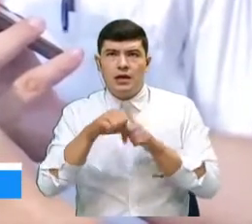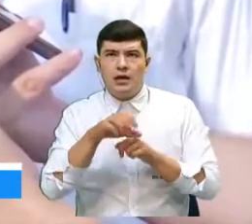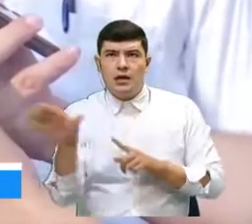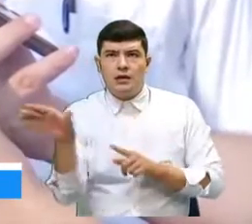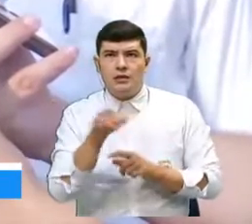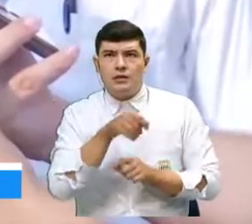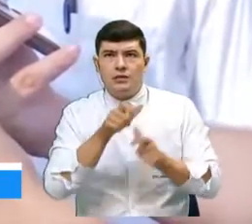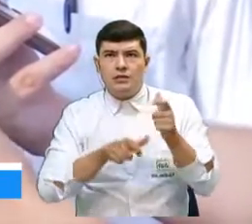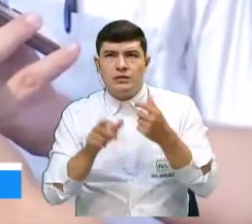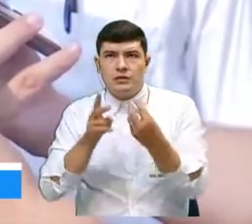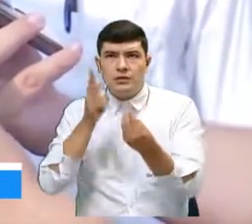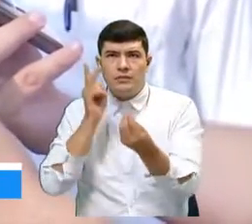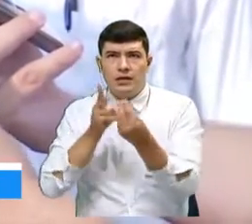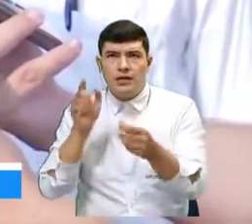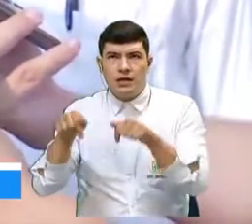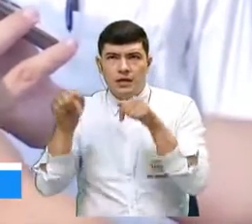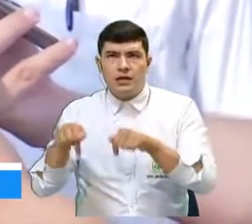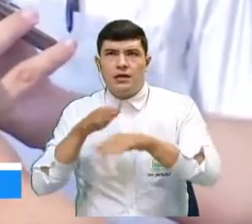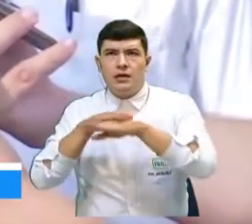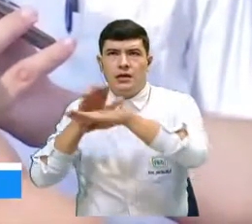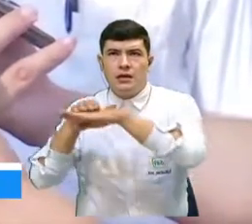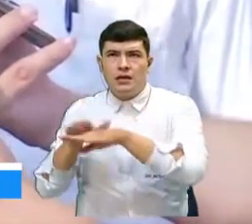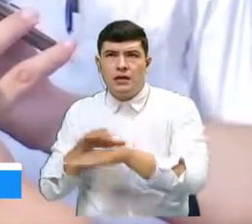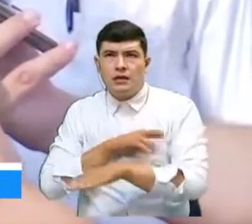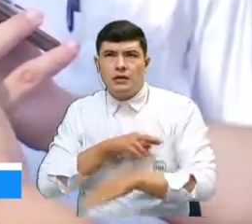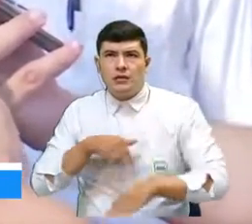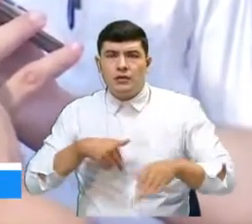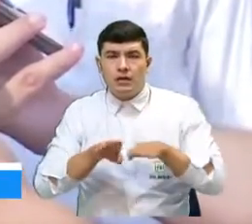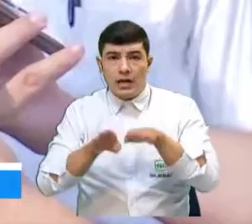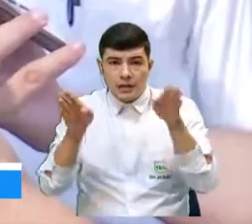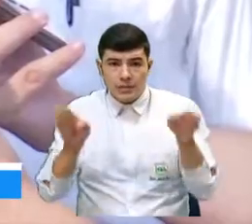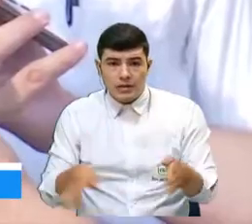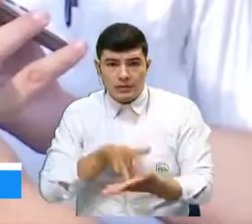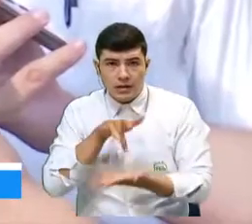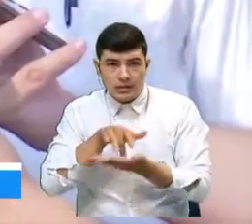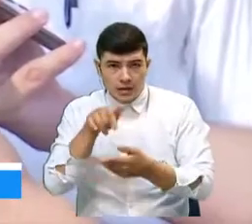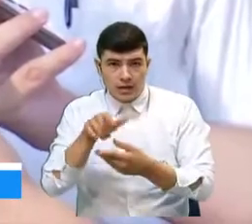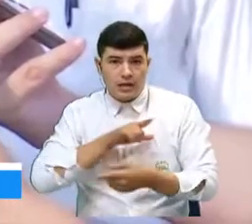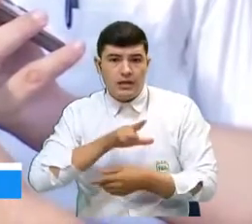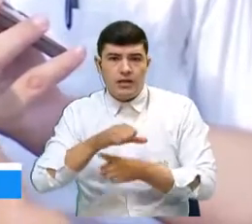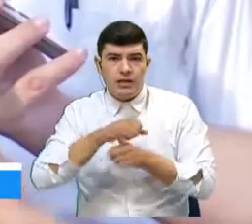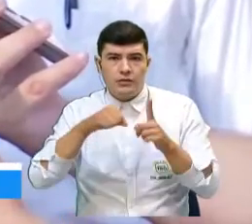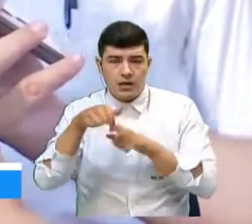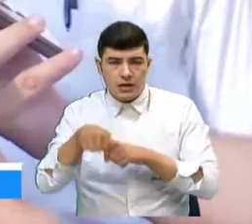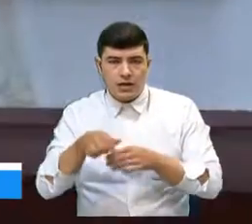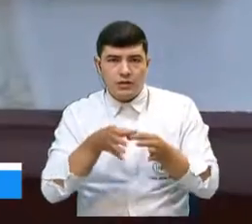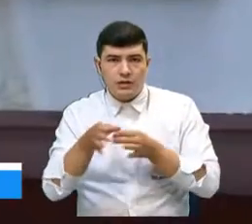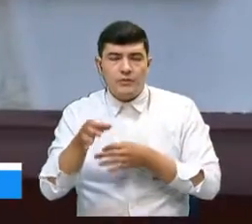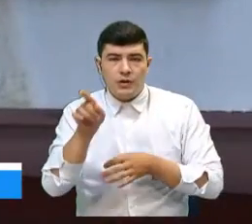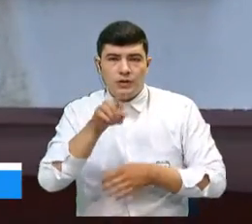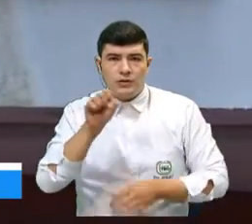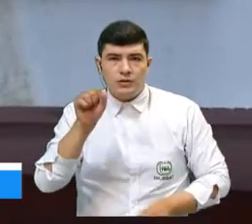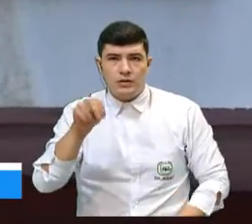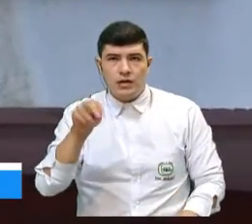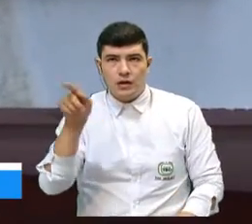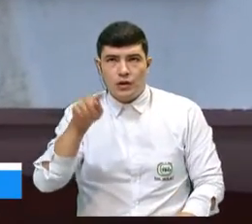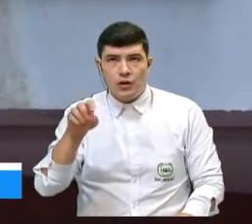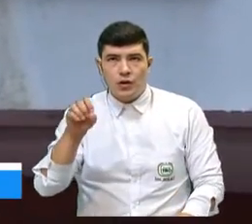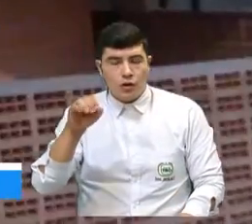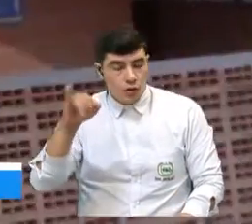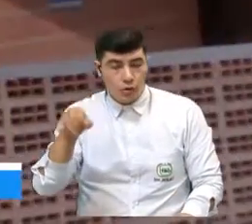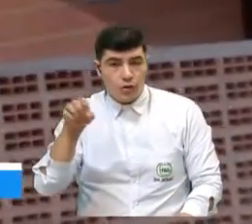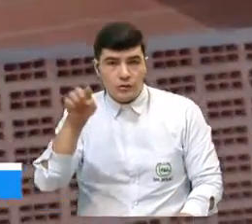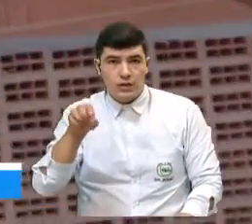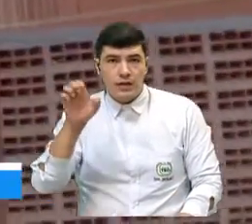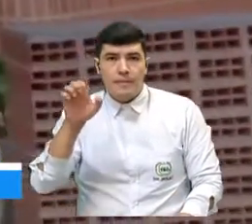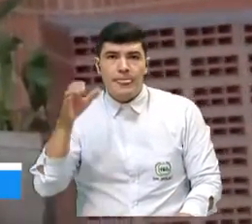víctimas del conflicto armado. Ese es el llamado que hacemos la mesa de participación del municipio de San José de Cúcuta y también el llamado a todas las mesas del